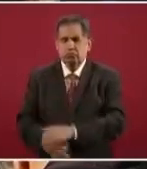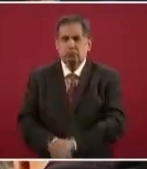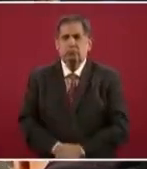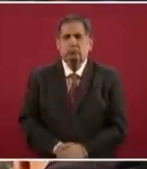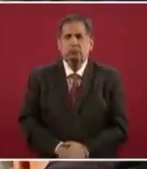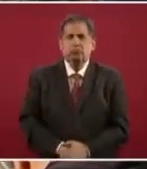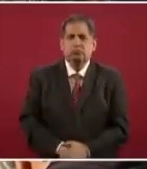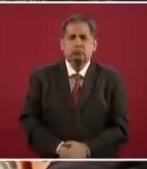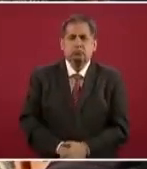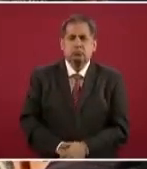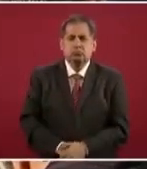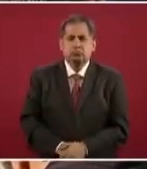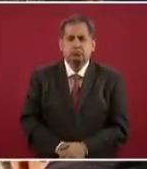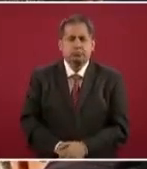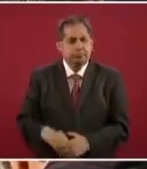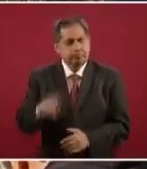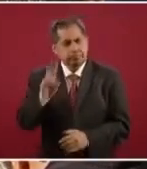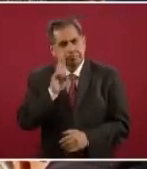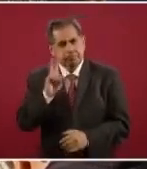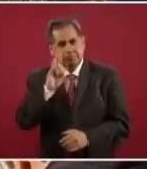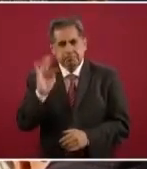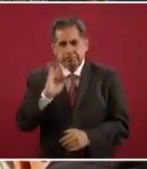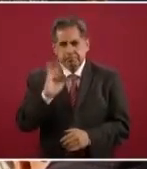puede ser el caso de la